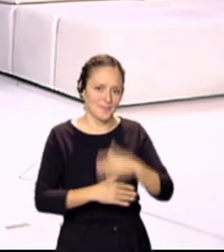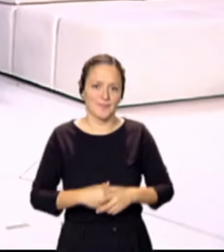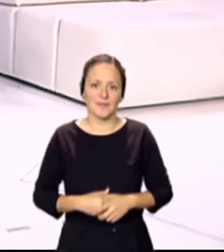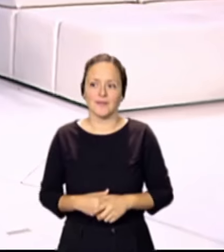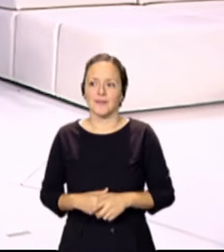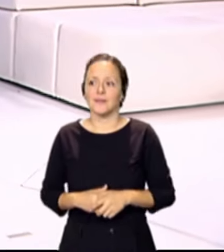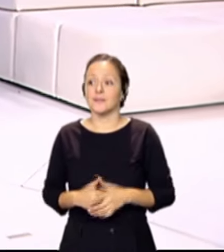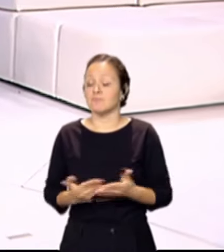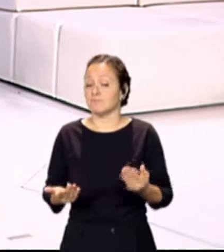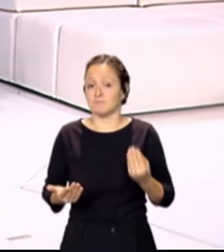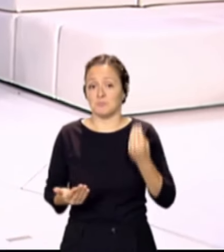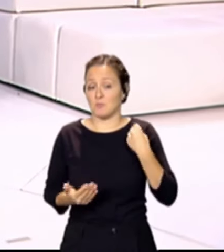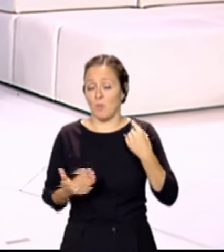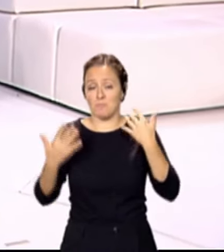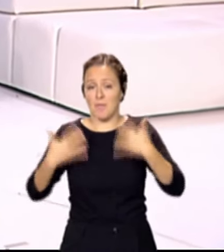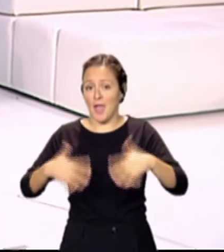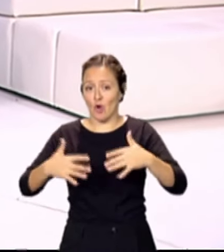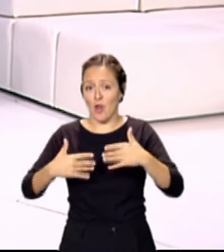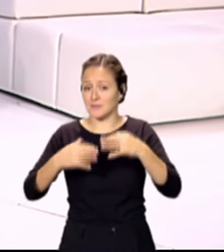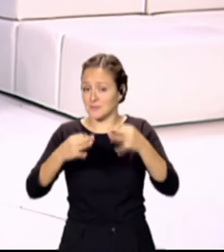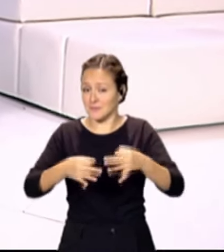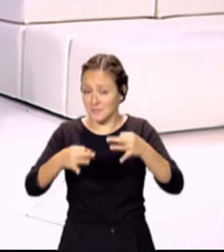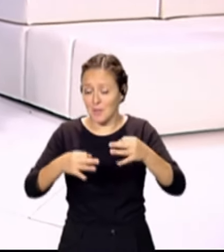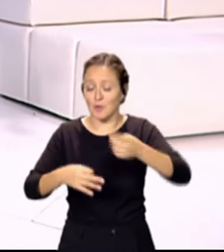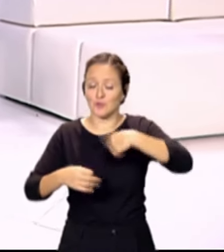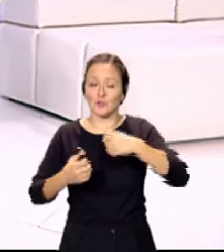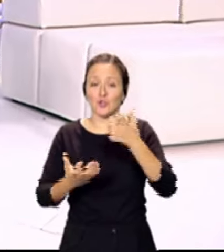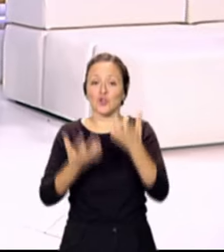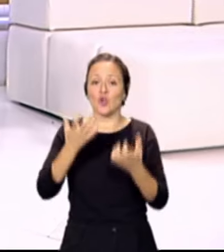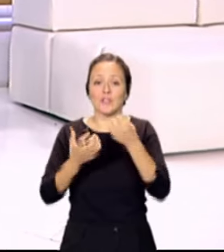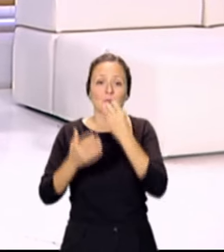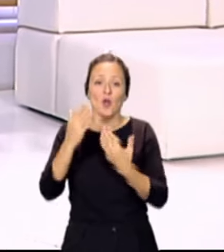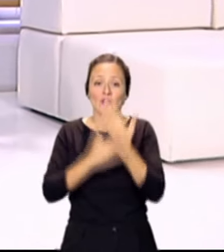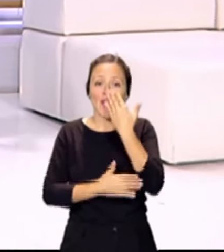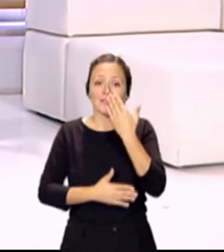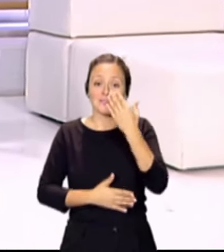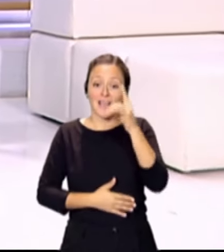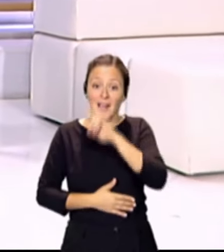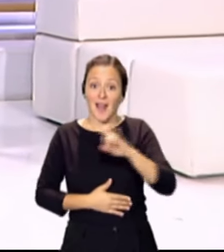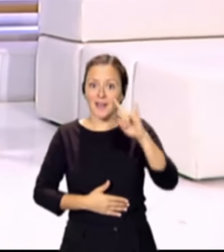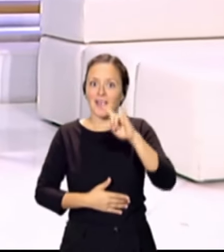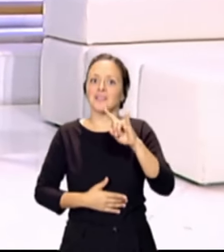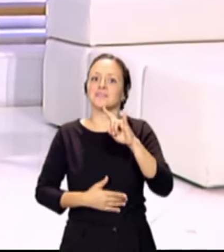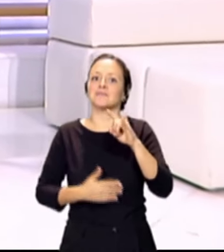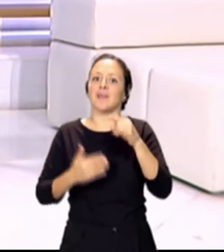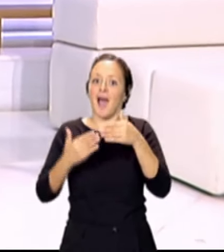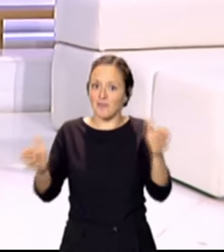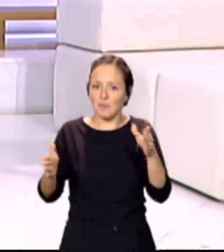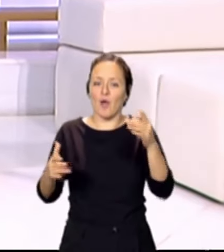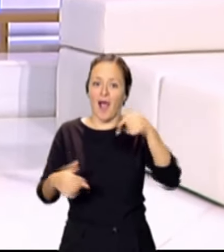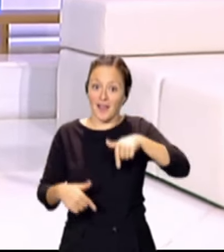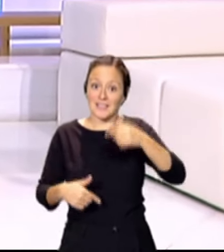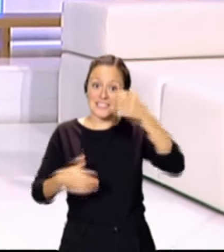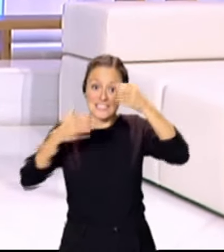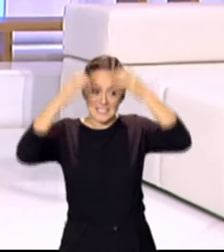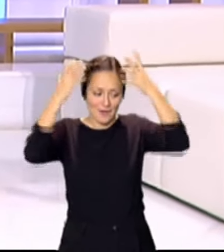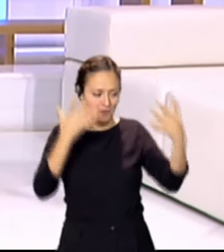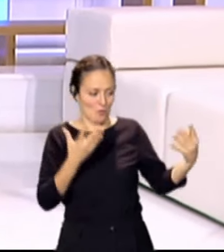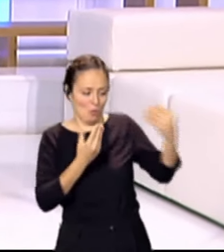bueno Y como cada miércoles abrimos la cocina de Buenos días Canarias y lo vamos a hacer con unos chef referentes aquí en las islas además